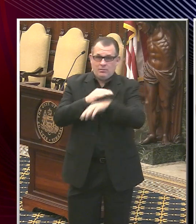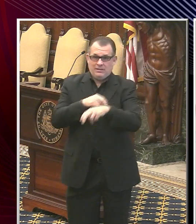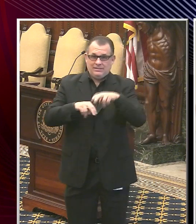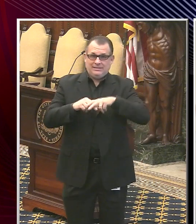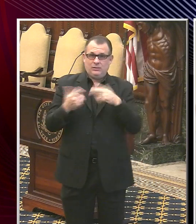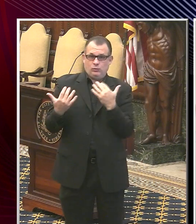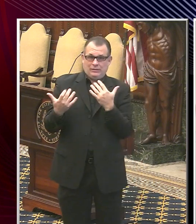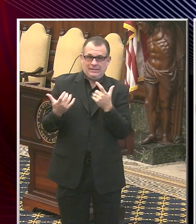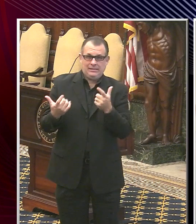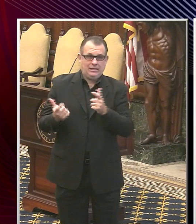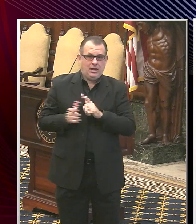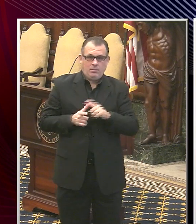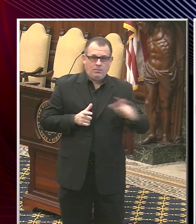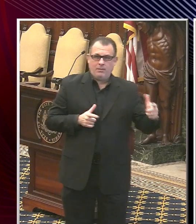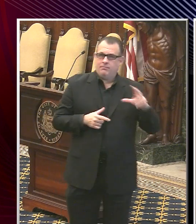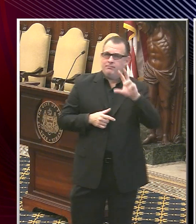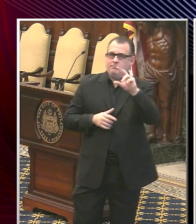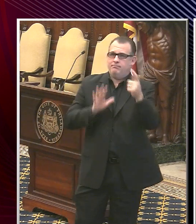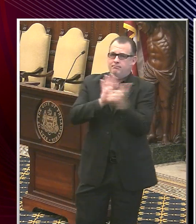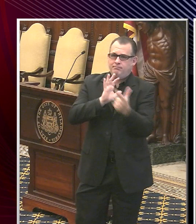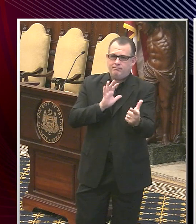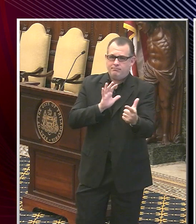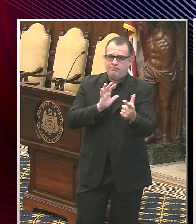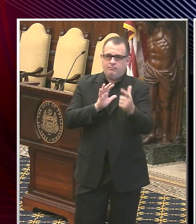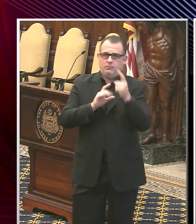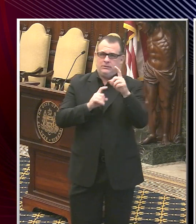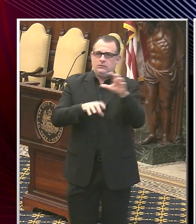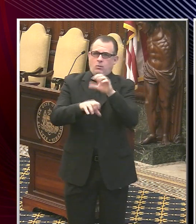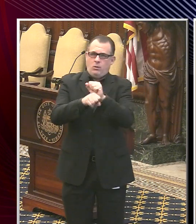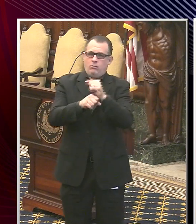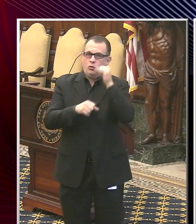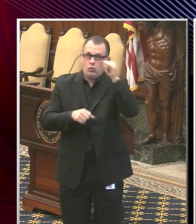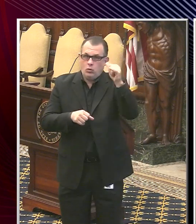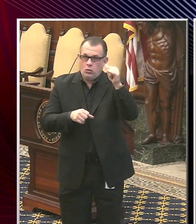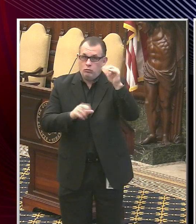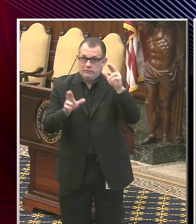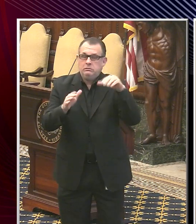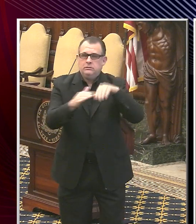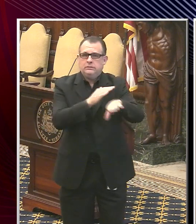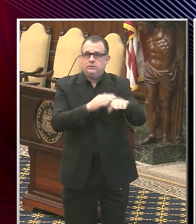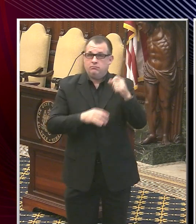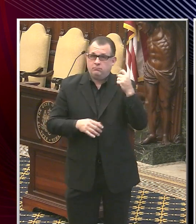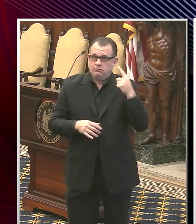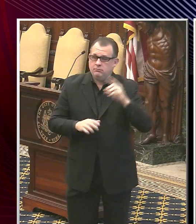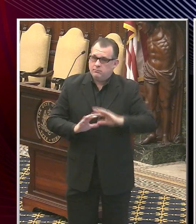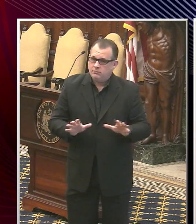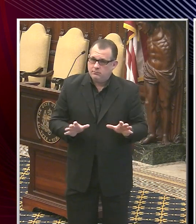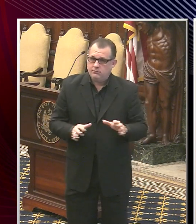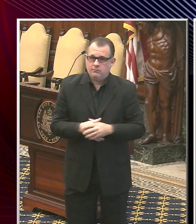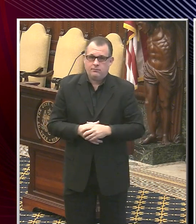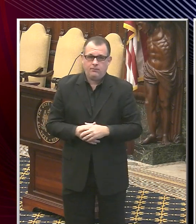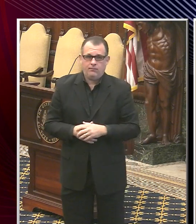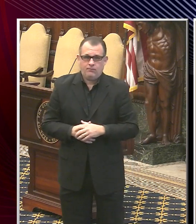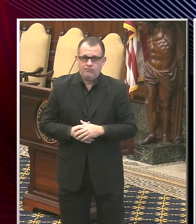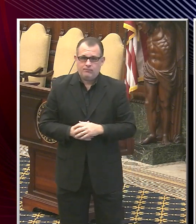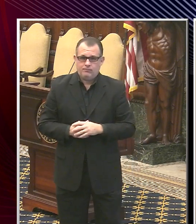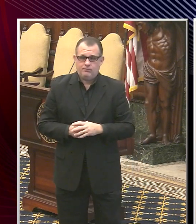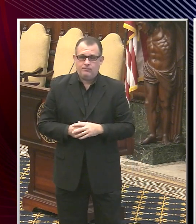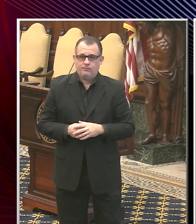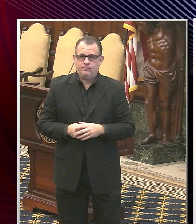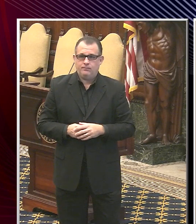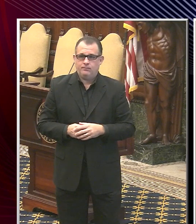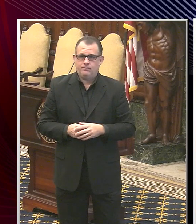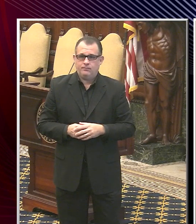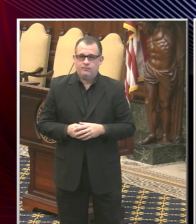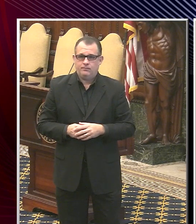density there. Se obliga a las barberías a tratar de atender a sus clientes y no tener gente en espera que